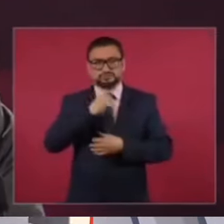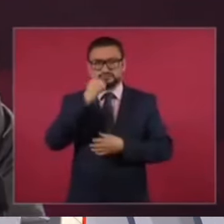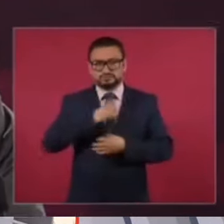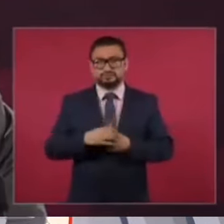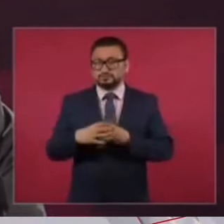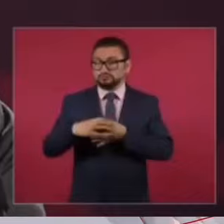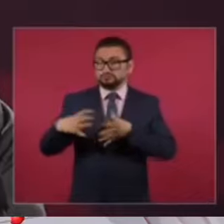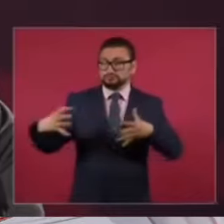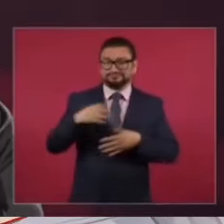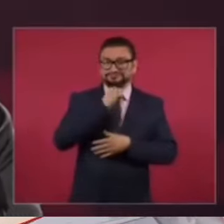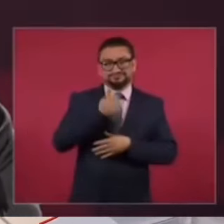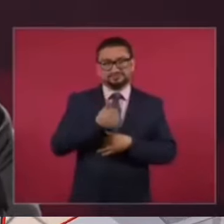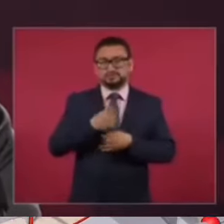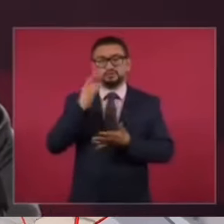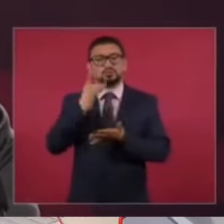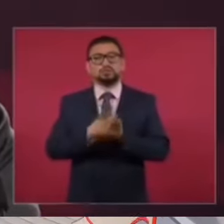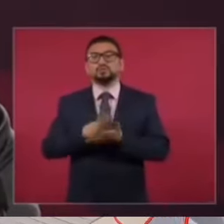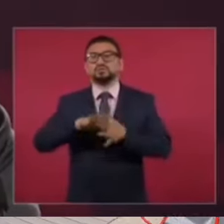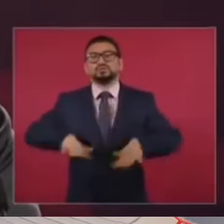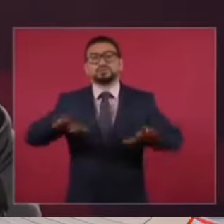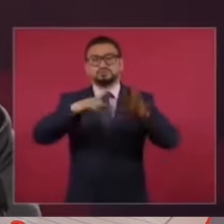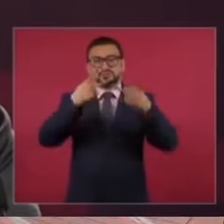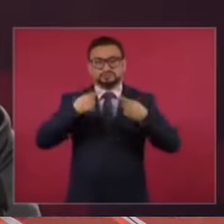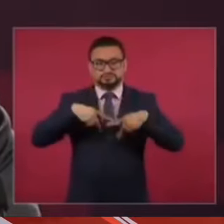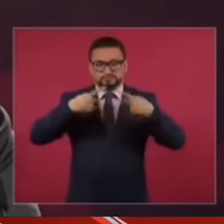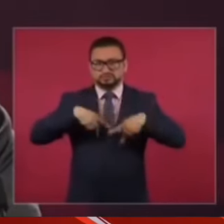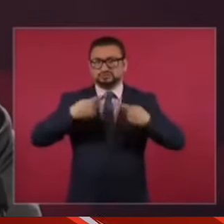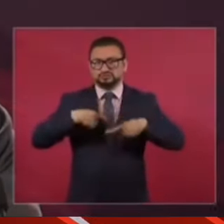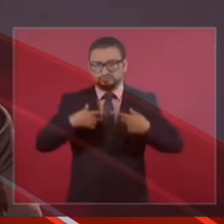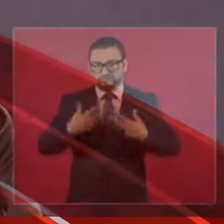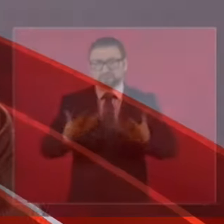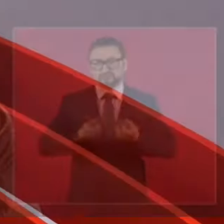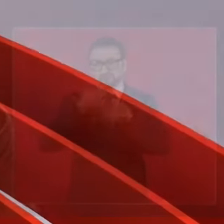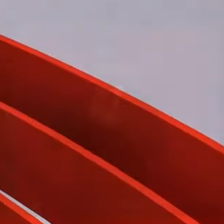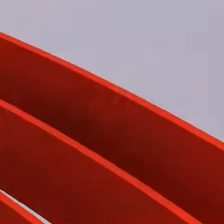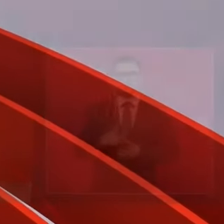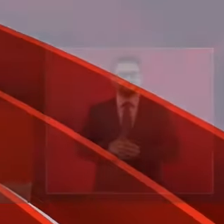Solo el pueblo puede salvar al pueblo.